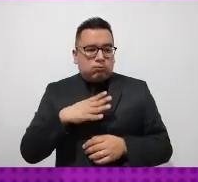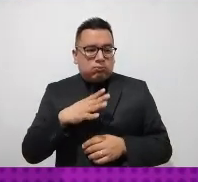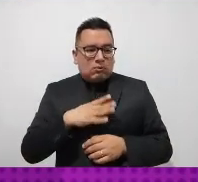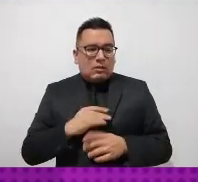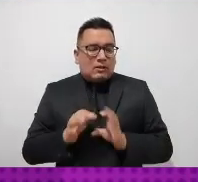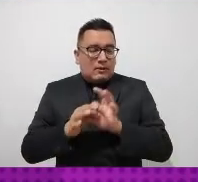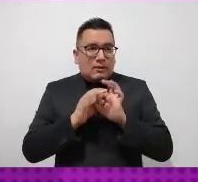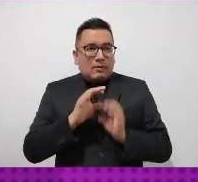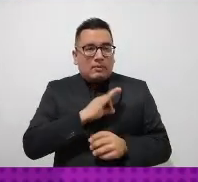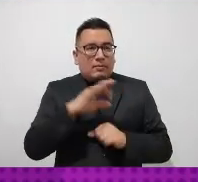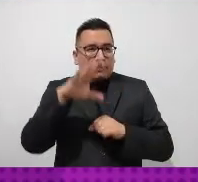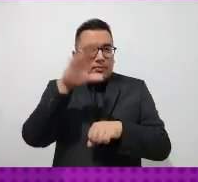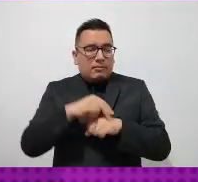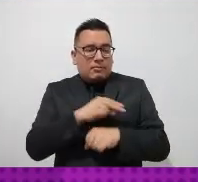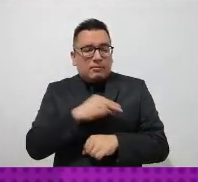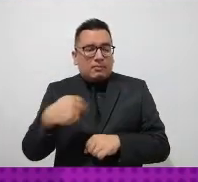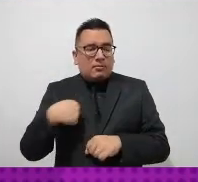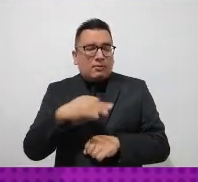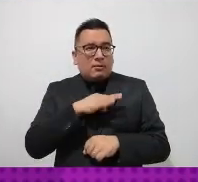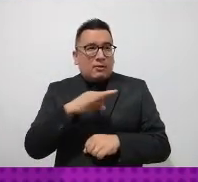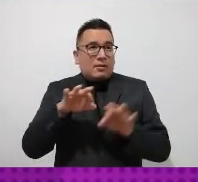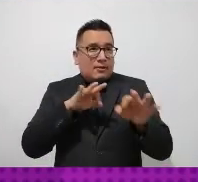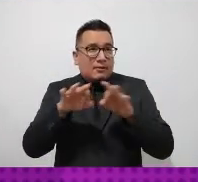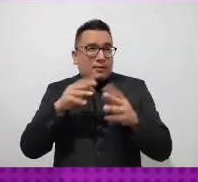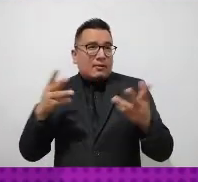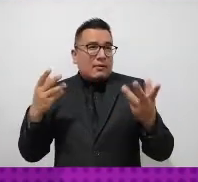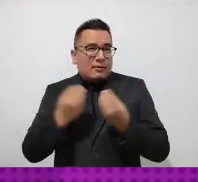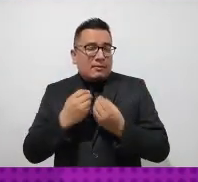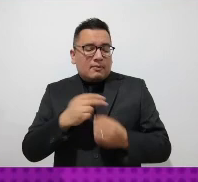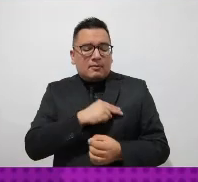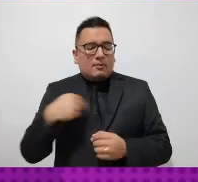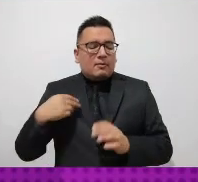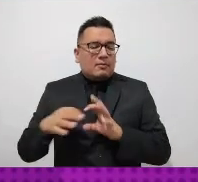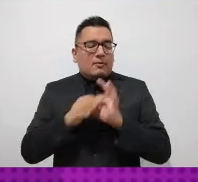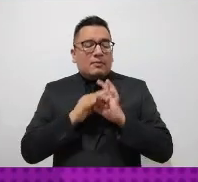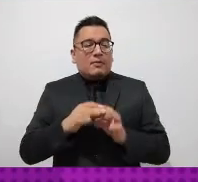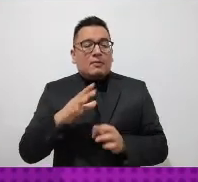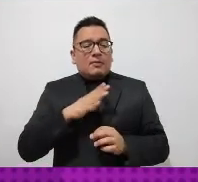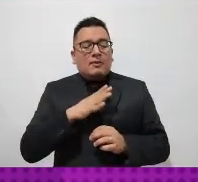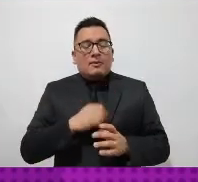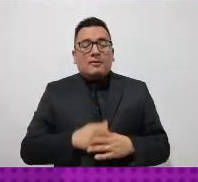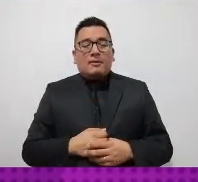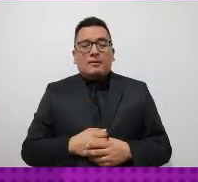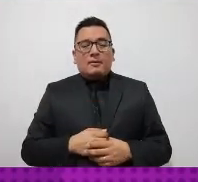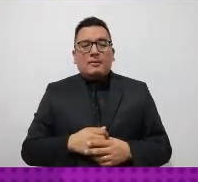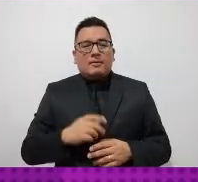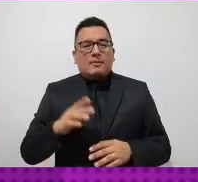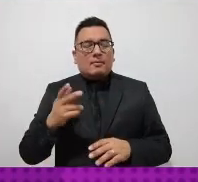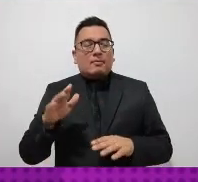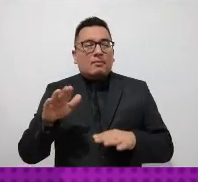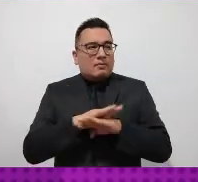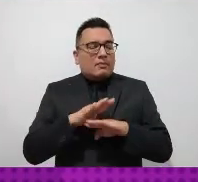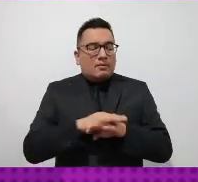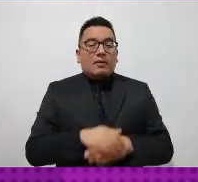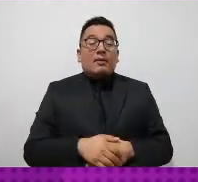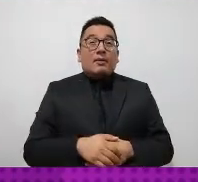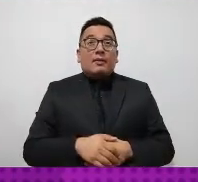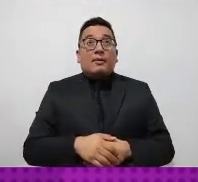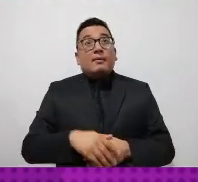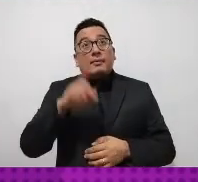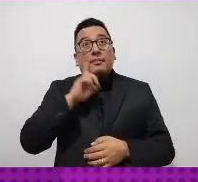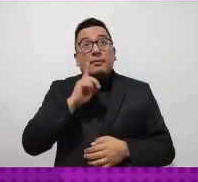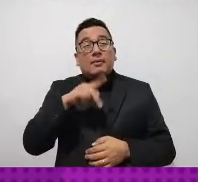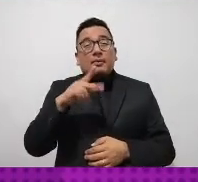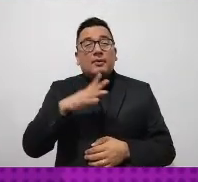conexión que va a permitirnos trabajar en conjunto, unirnos y generar una acción de cambio tanto para las mujeres